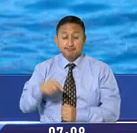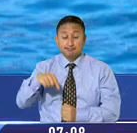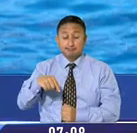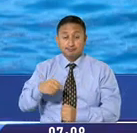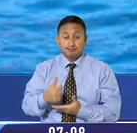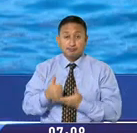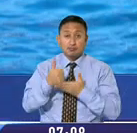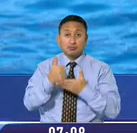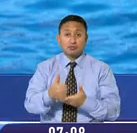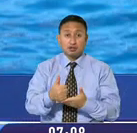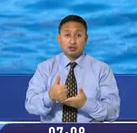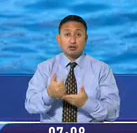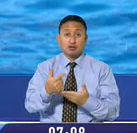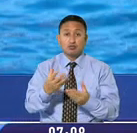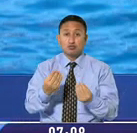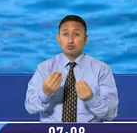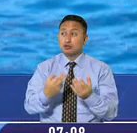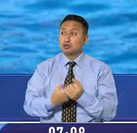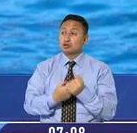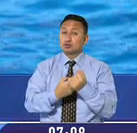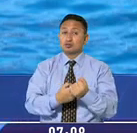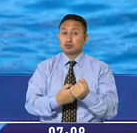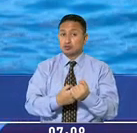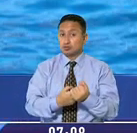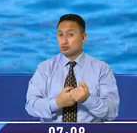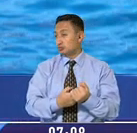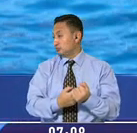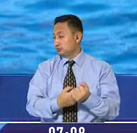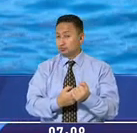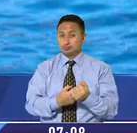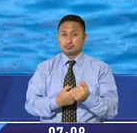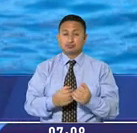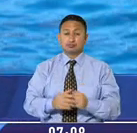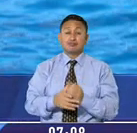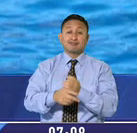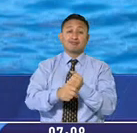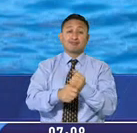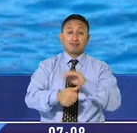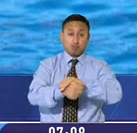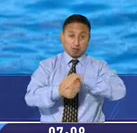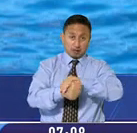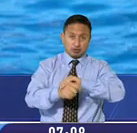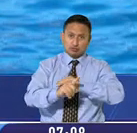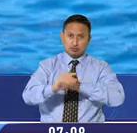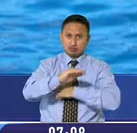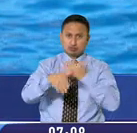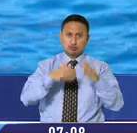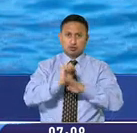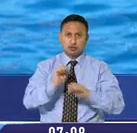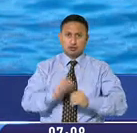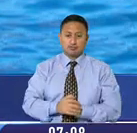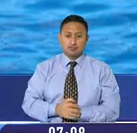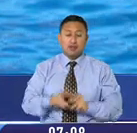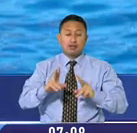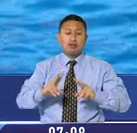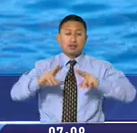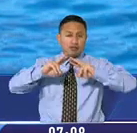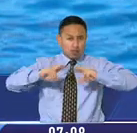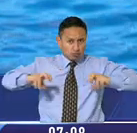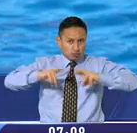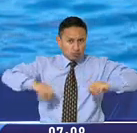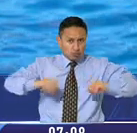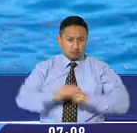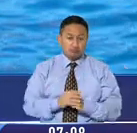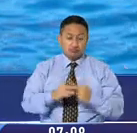gran cantidad de recursos, no solamente a Galápagos, sino en general al país, temas de investigación científica,